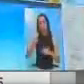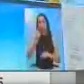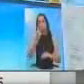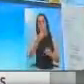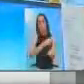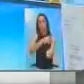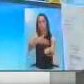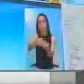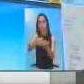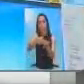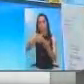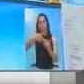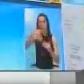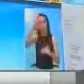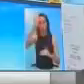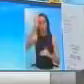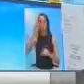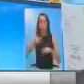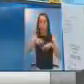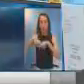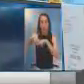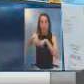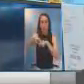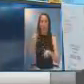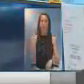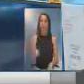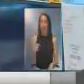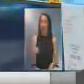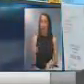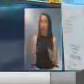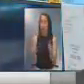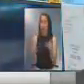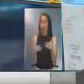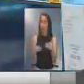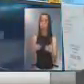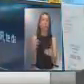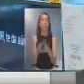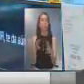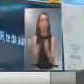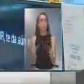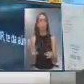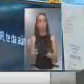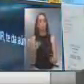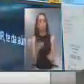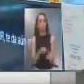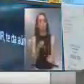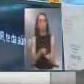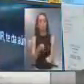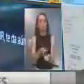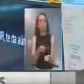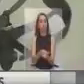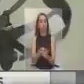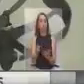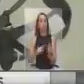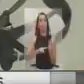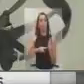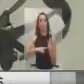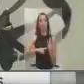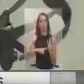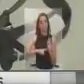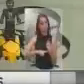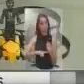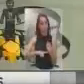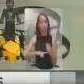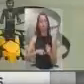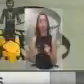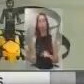$1,000,000 también que son productos caros, pero vemos que hay cada vez más consumidores que quieran entrar en este tema de la tecnología. También